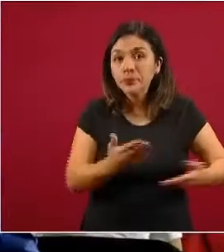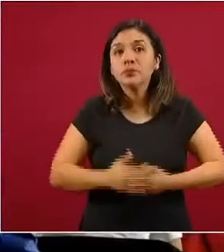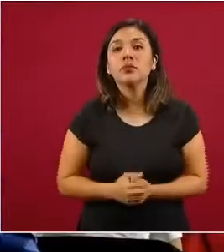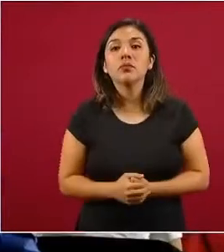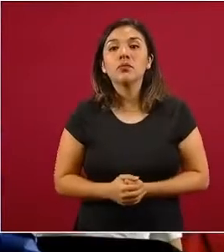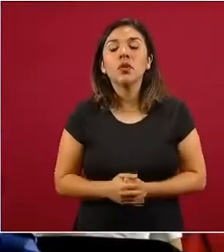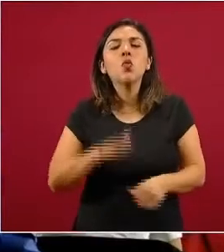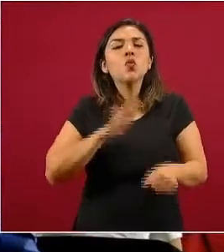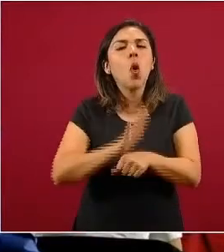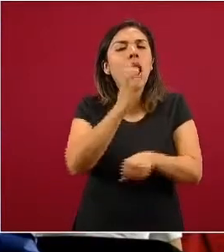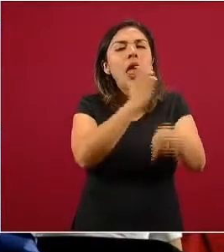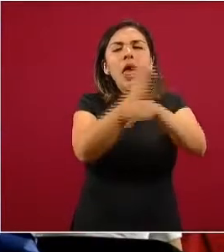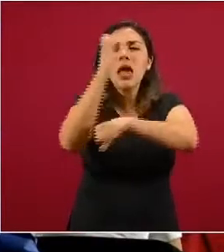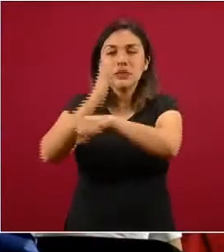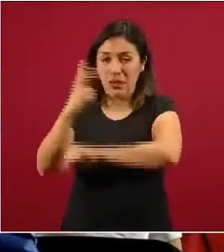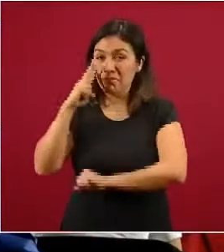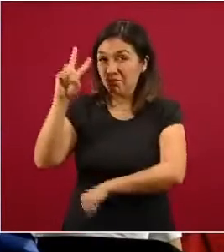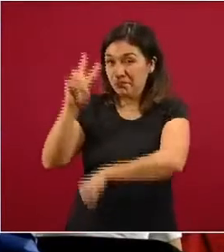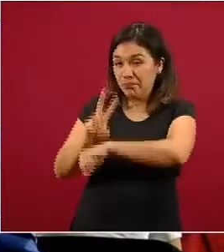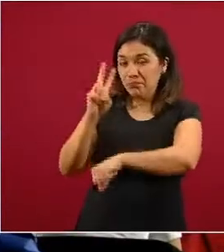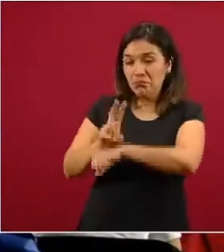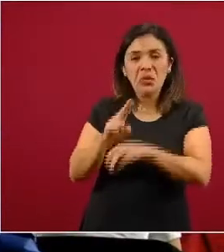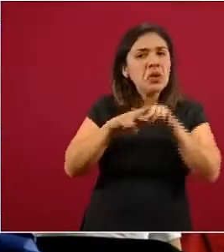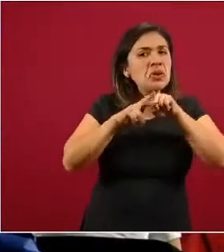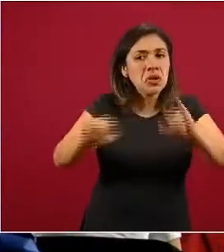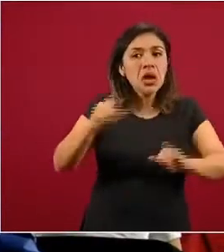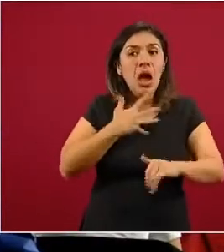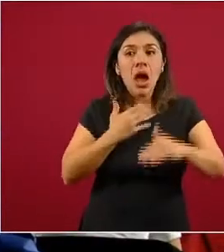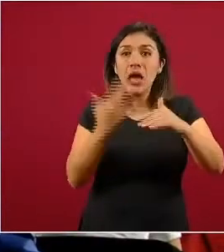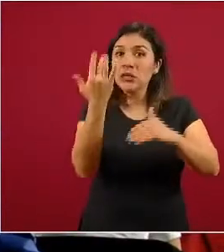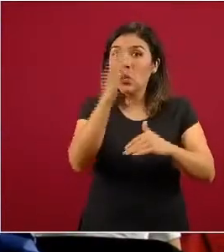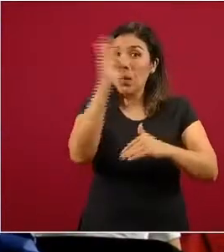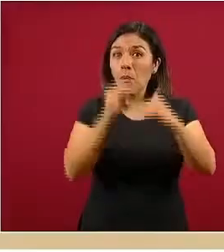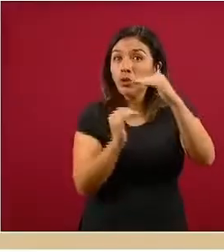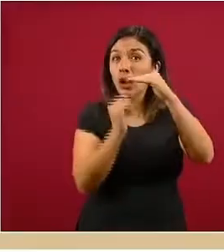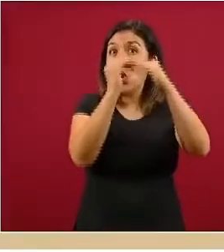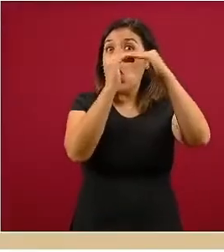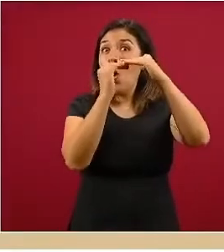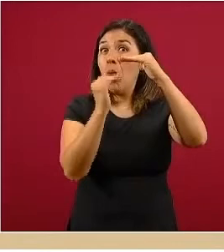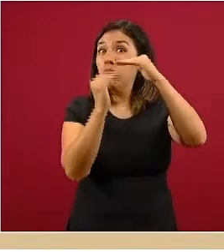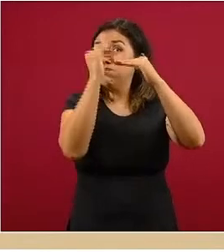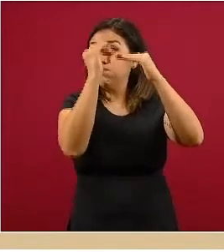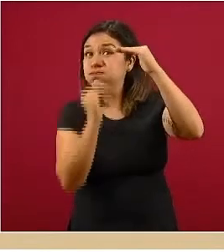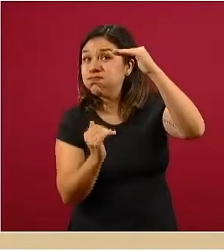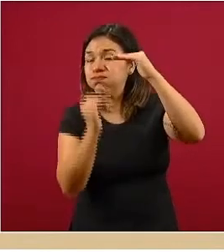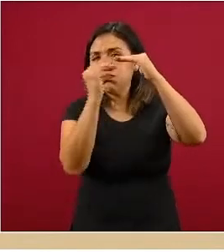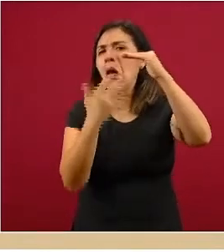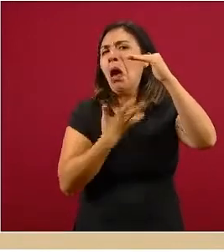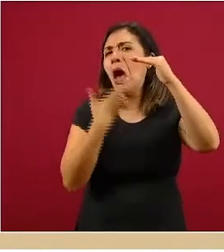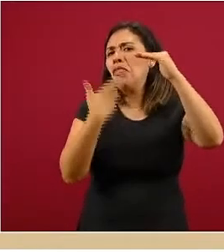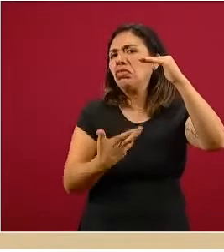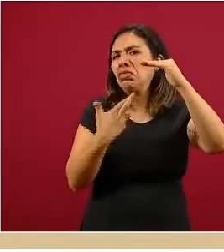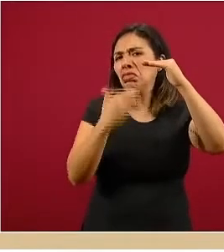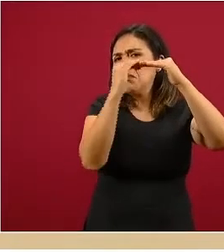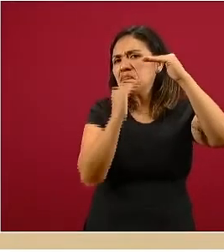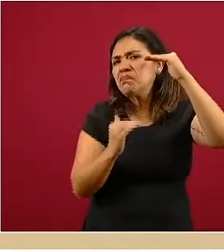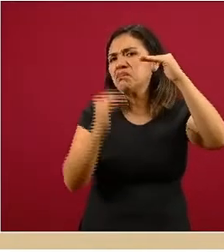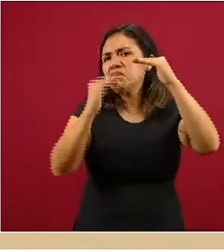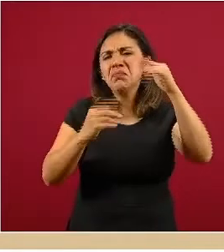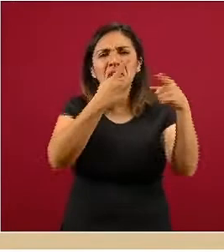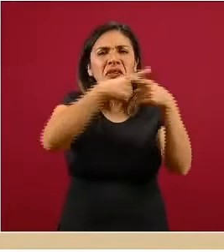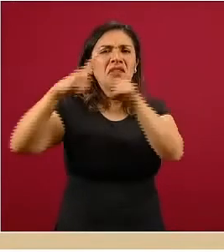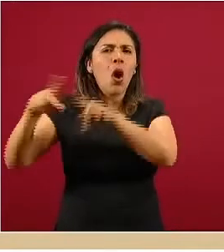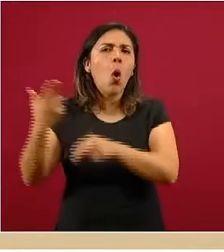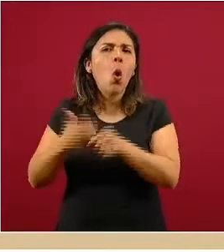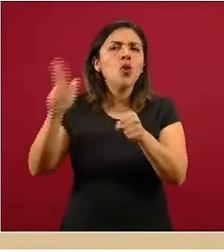que tenemos una disponibilidad del 67% de las camas que estaban destinadas a tratar